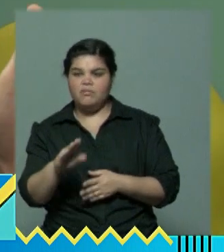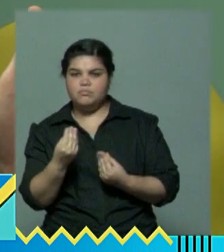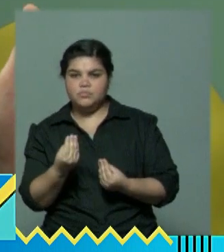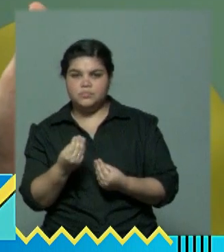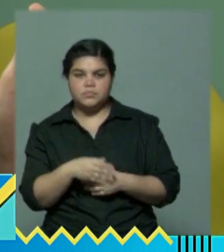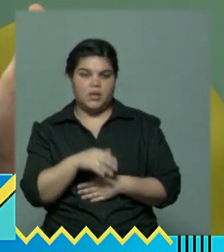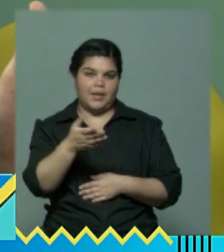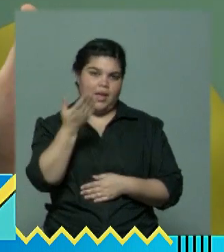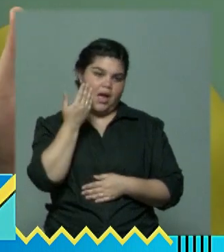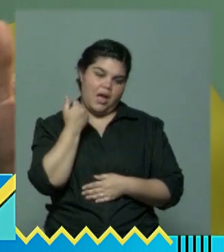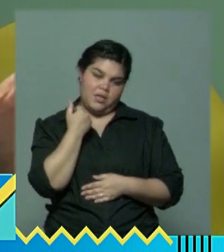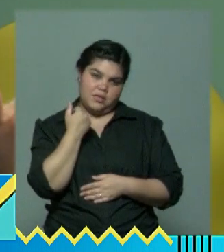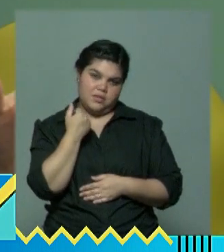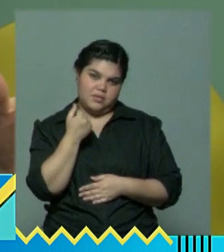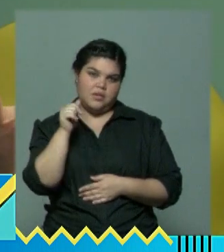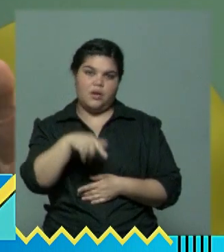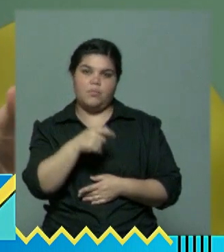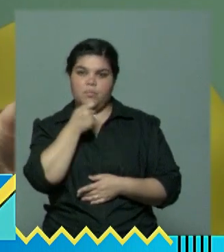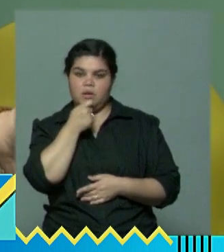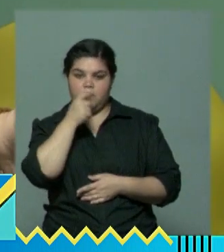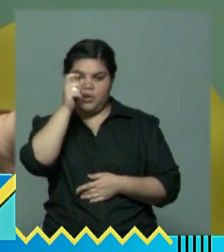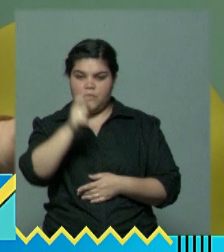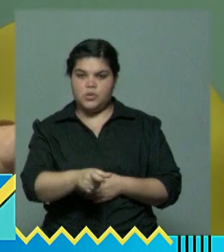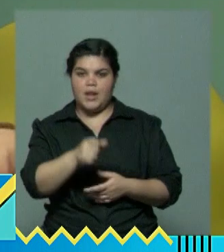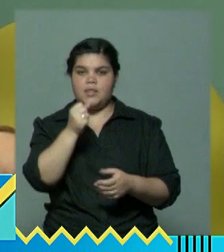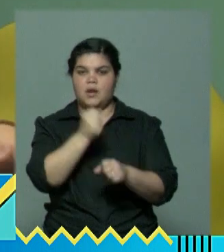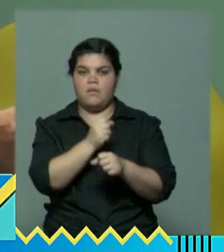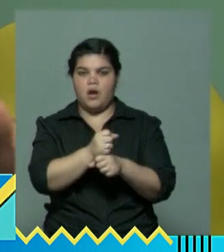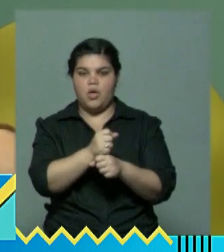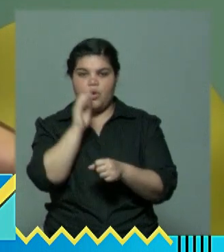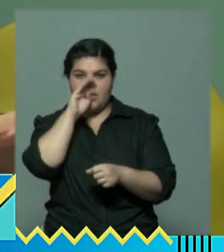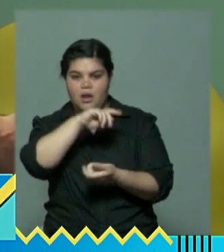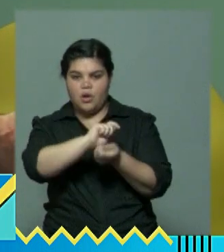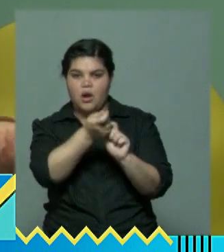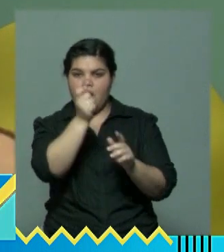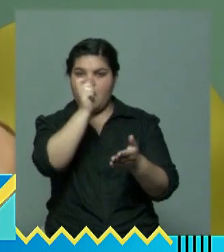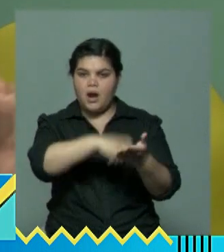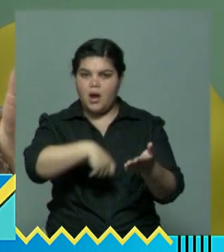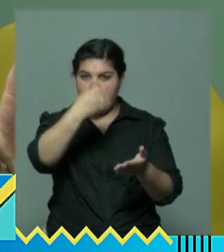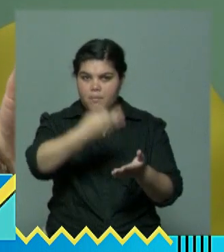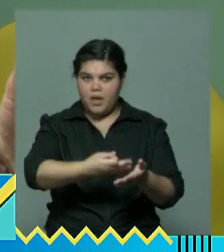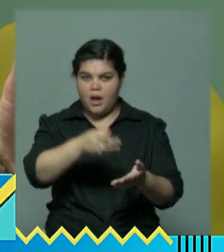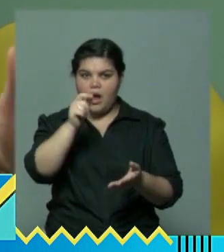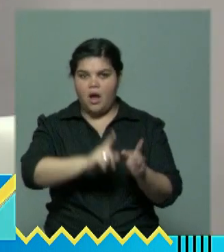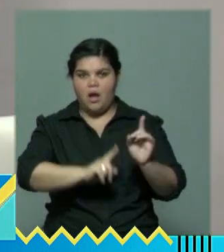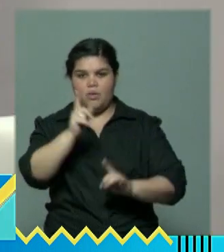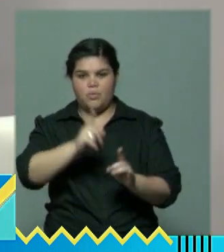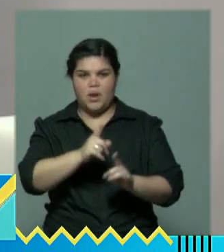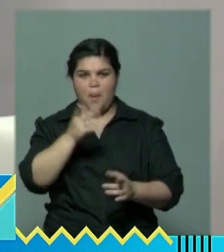un trabajador te generaba una multa importante. En algunos casos, dependiendo de la cantidad, superan los millones de